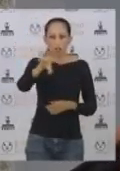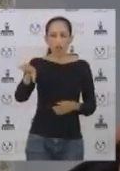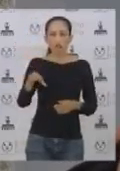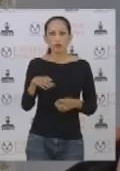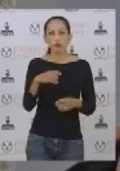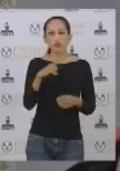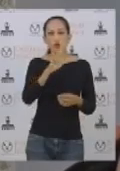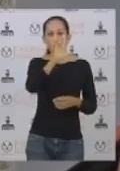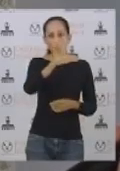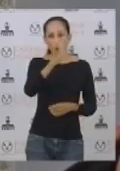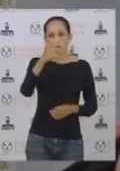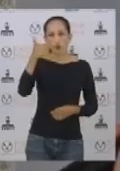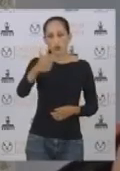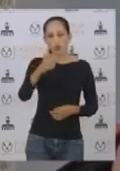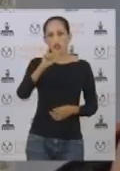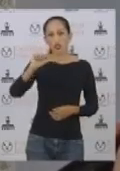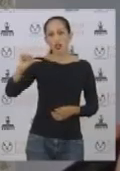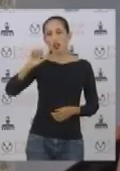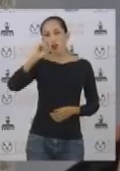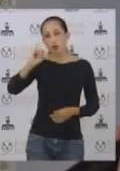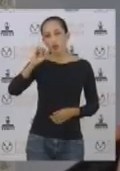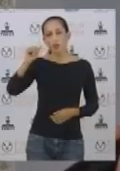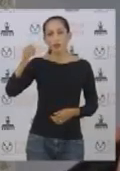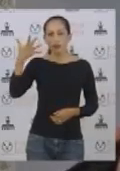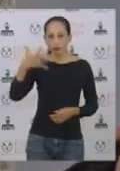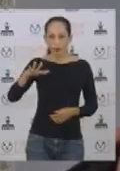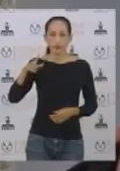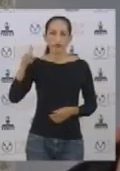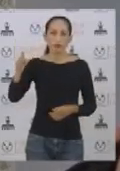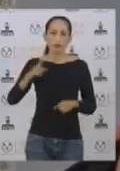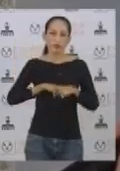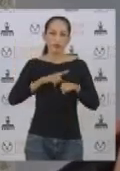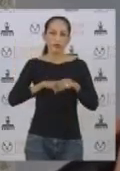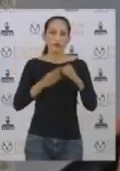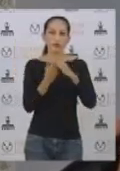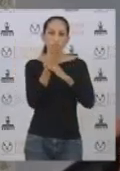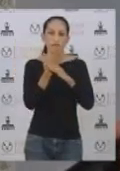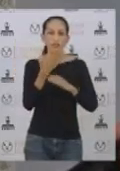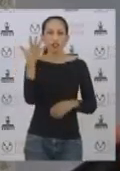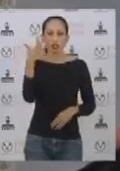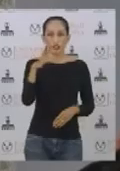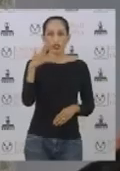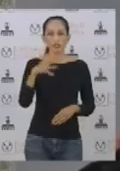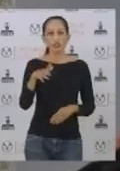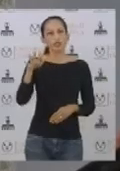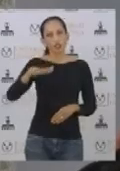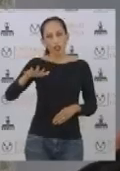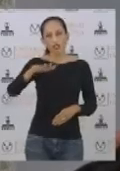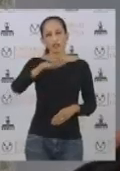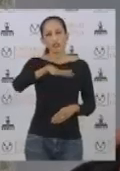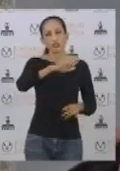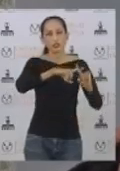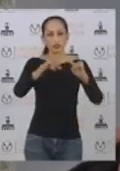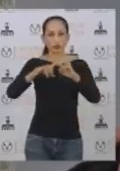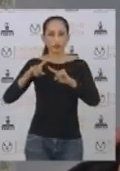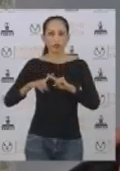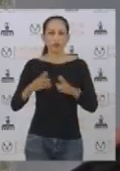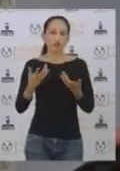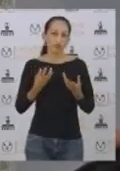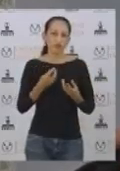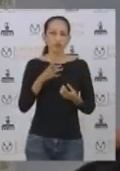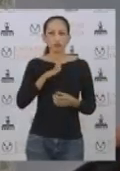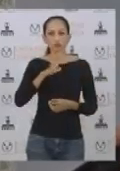El lunes 7 al jueves 10, a las 10 de la mañana, en cualquiera de estas facultades, se estará presentando el recital. Que hay